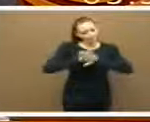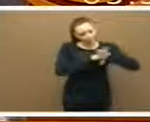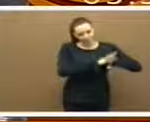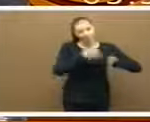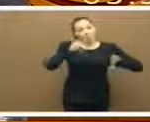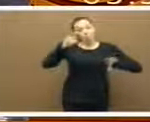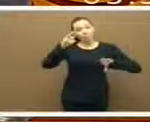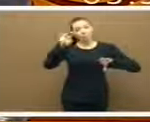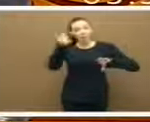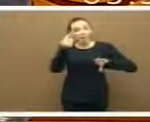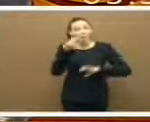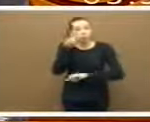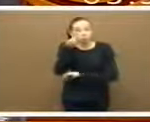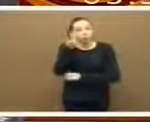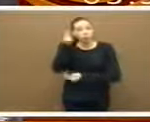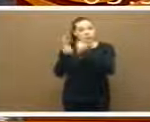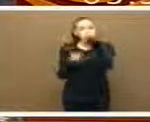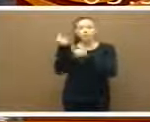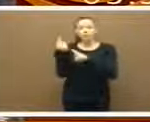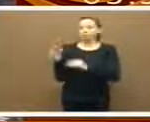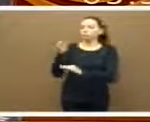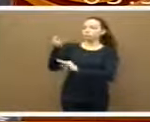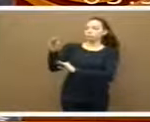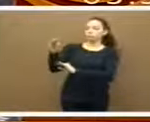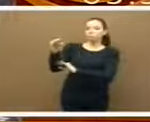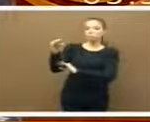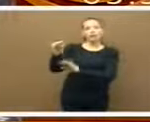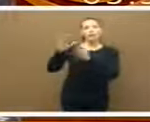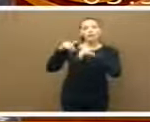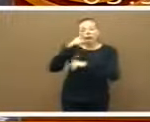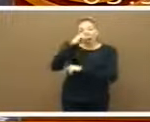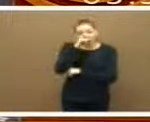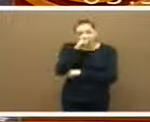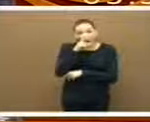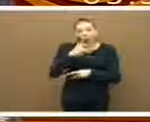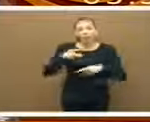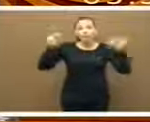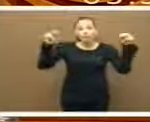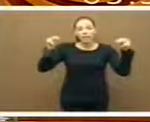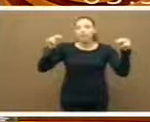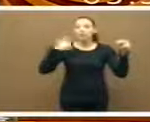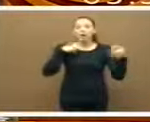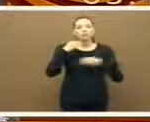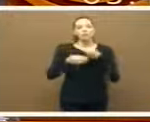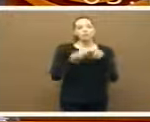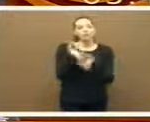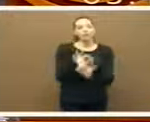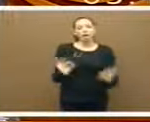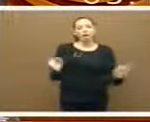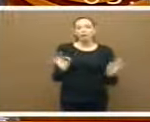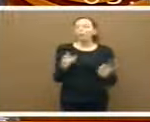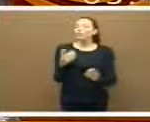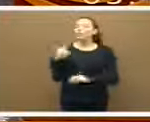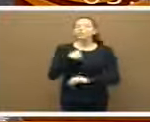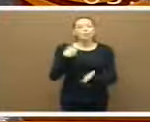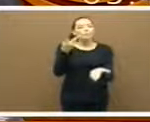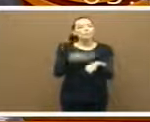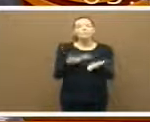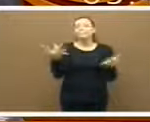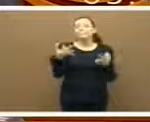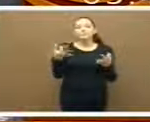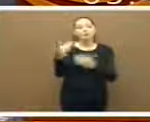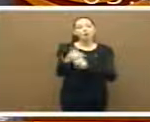presupuestado, resulta que termine el presupuesto, termine el año y no se hayan ejecutado. Oficina de control, que no haya